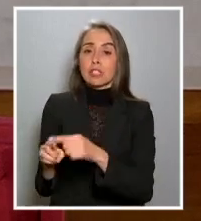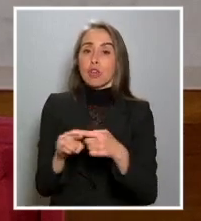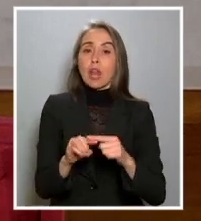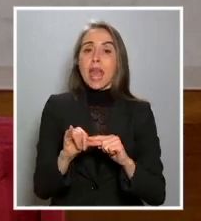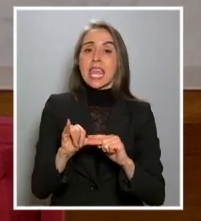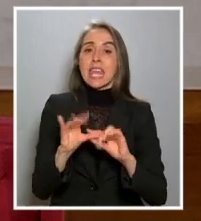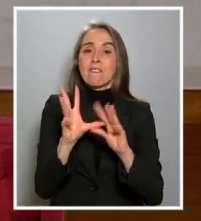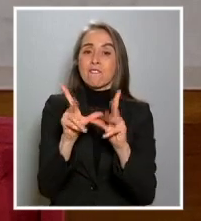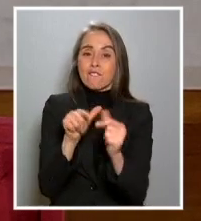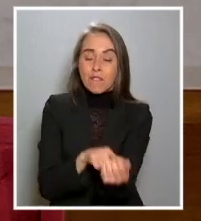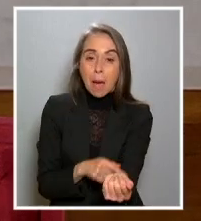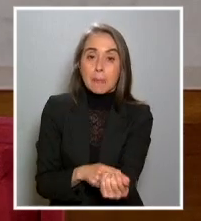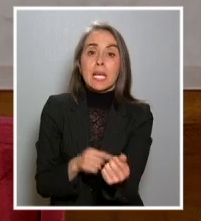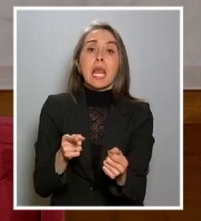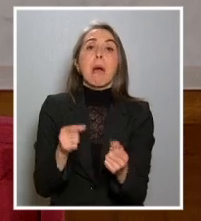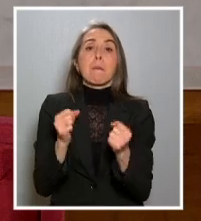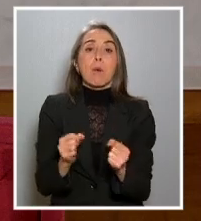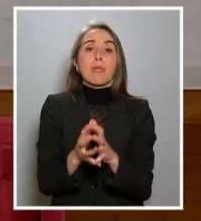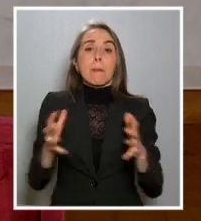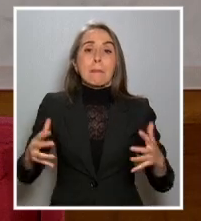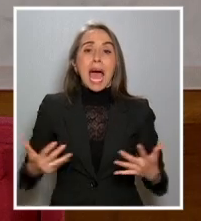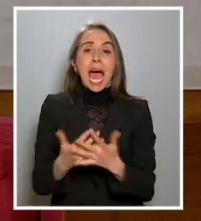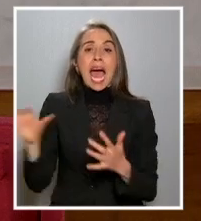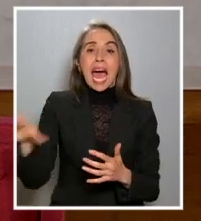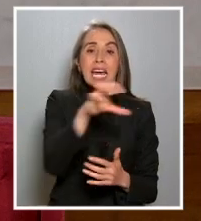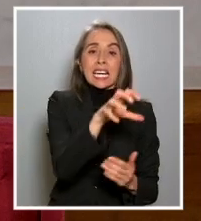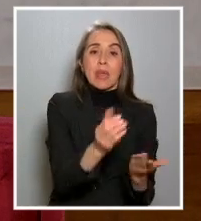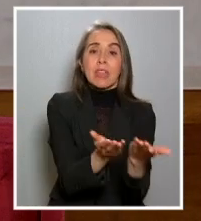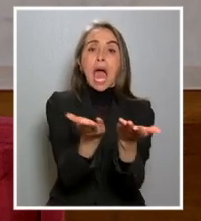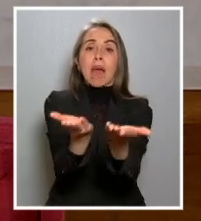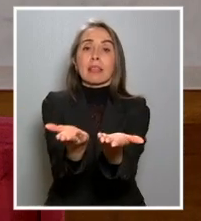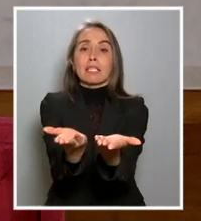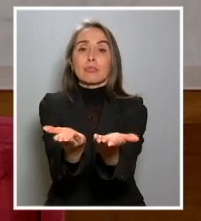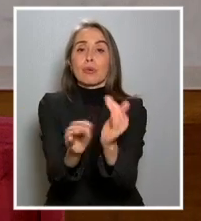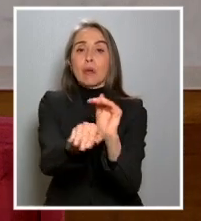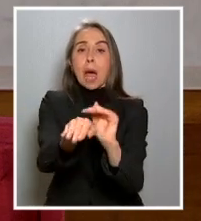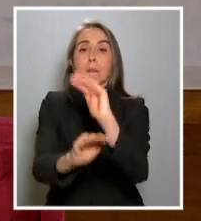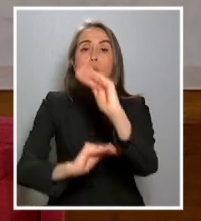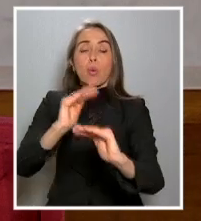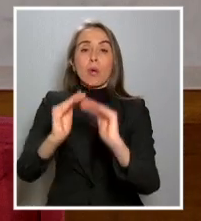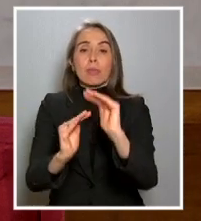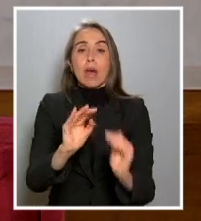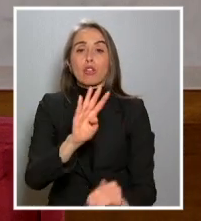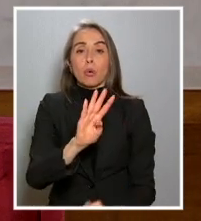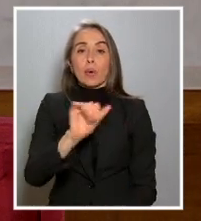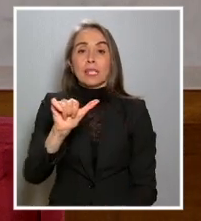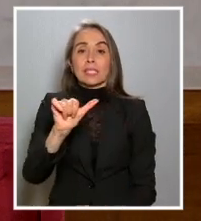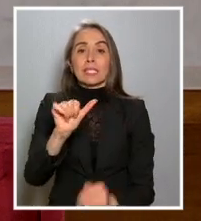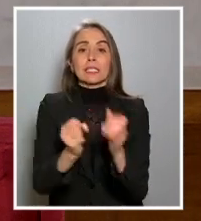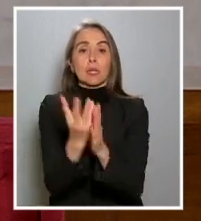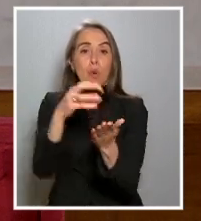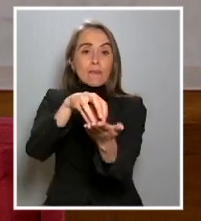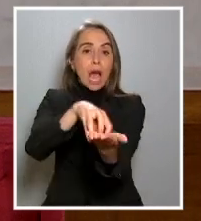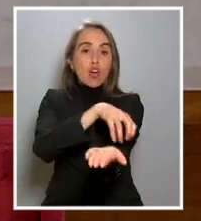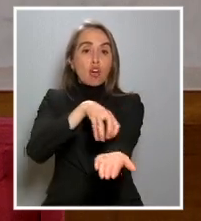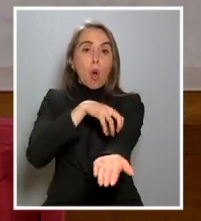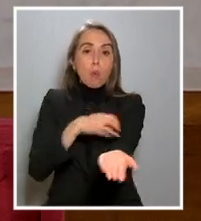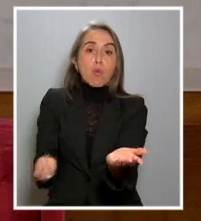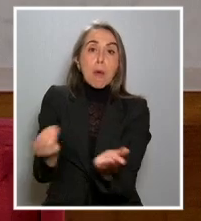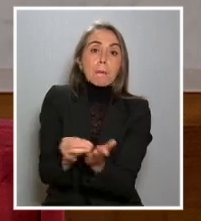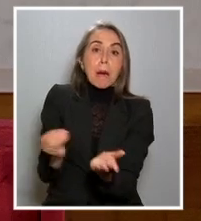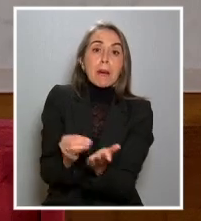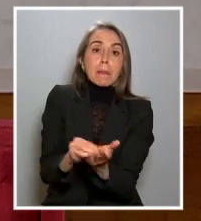Social y Familia, lo que nos permite extender la red de cobertura de apoyo y cuidados a 46 nuevas comunas.